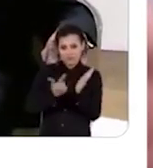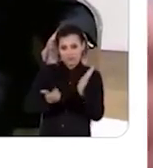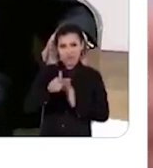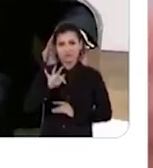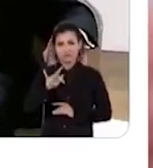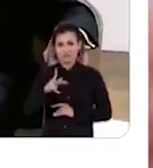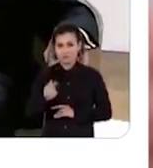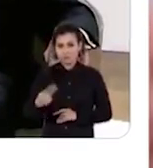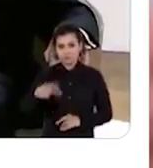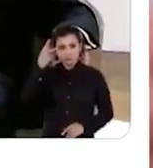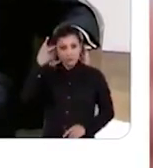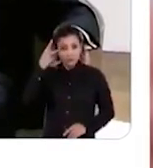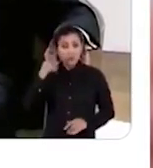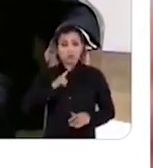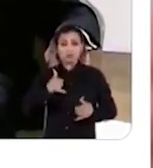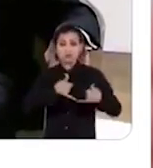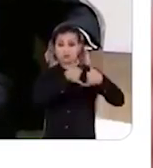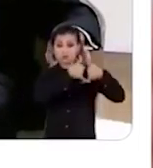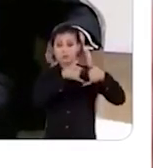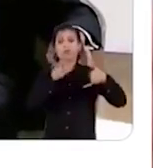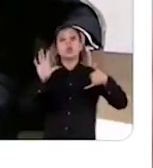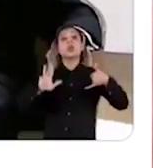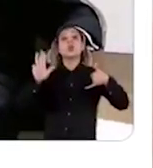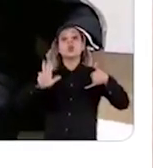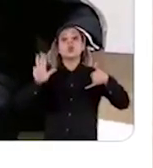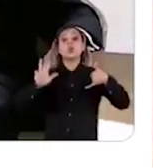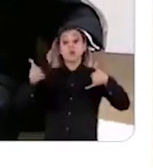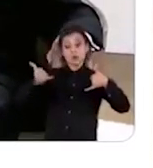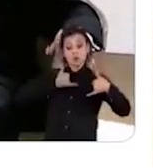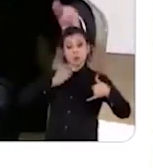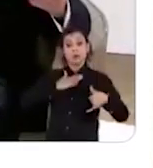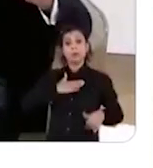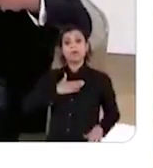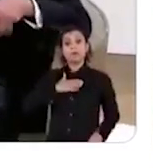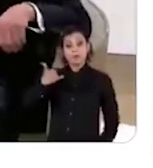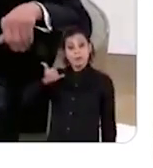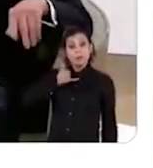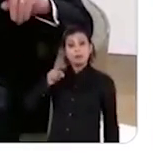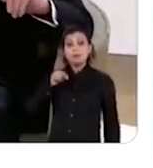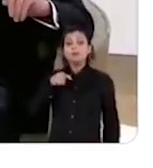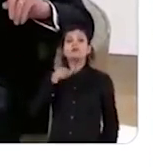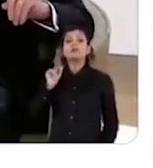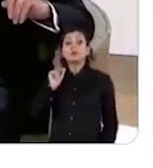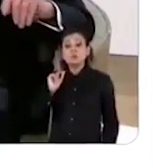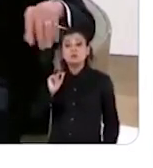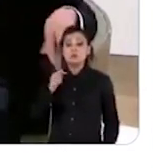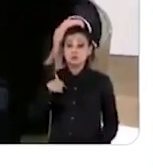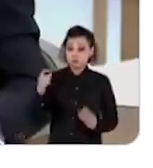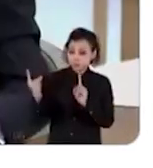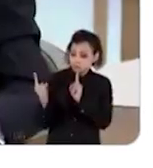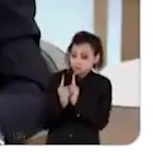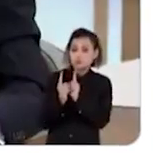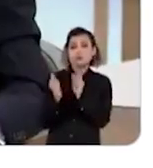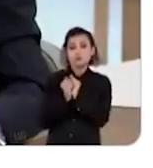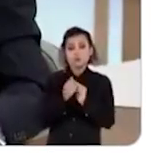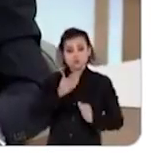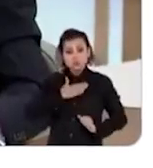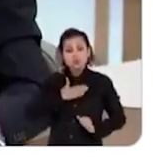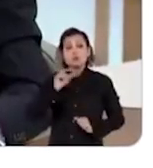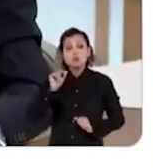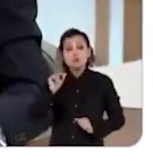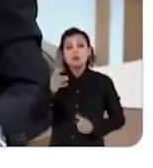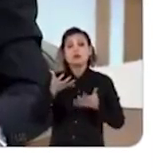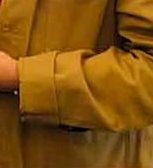Lula hubiera ido a mi gobierno no habría habido juicio político. Escribió este miércoles Rousseff en su cuenta de Twitter desde París,